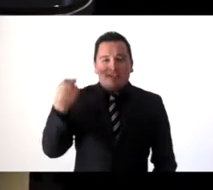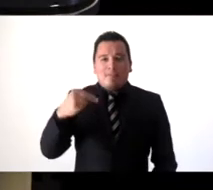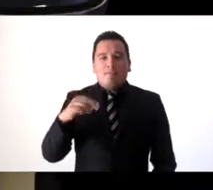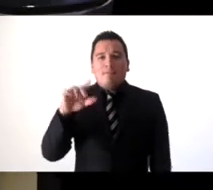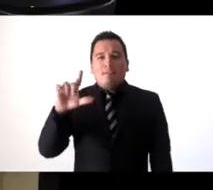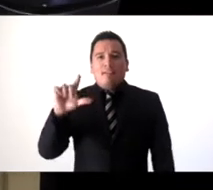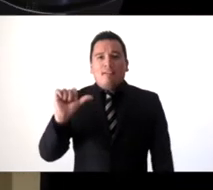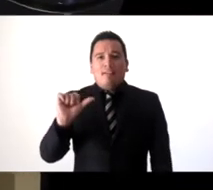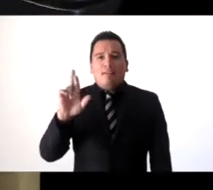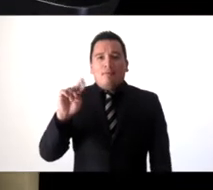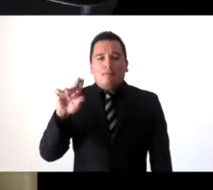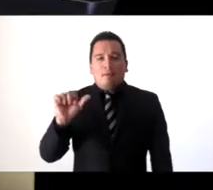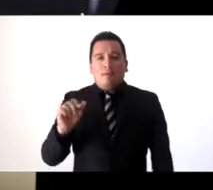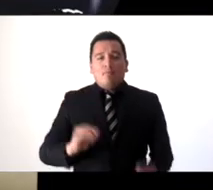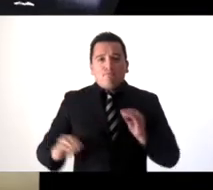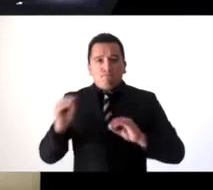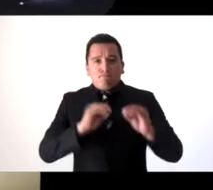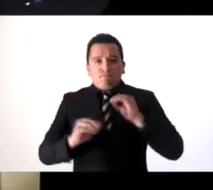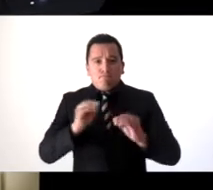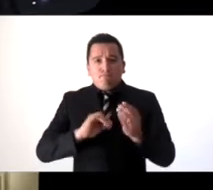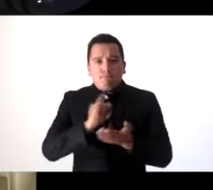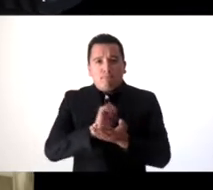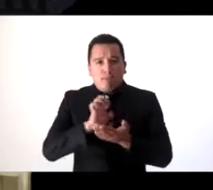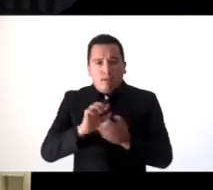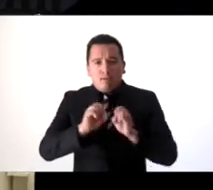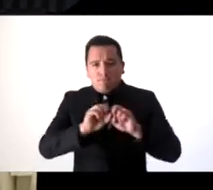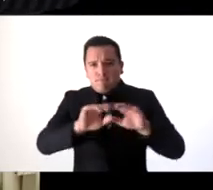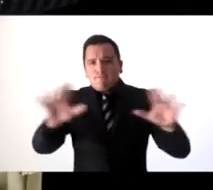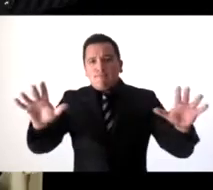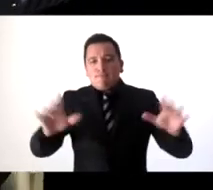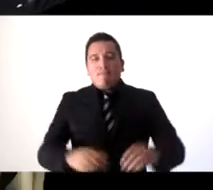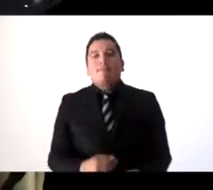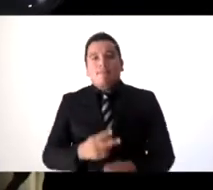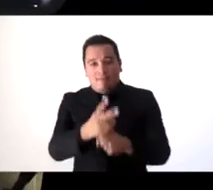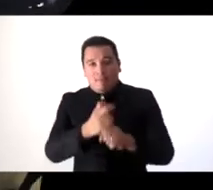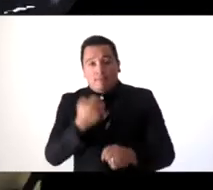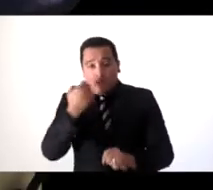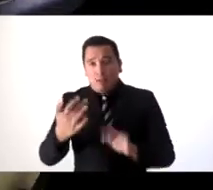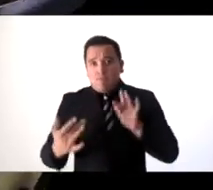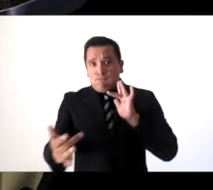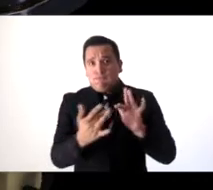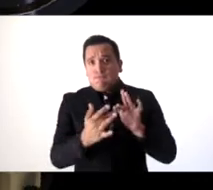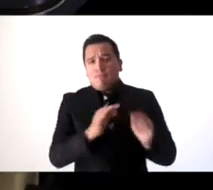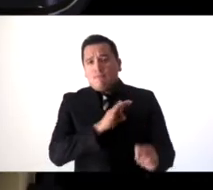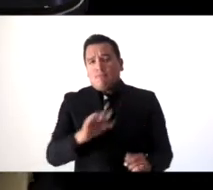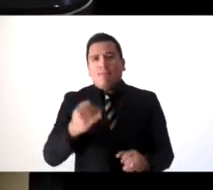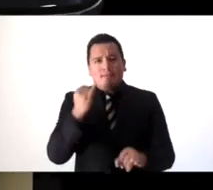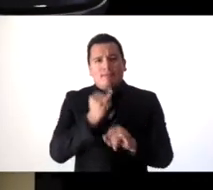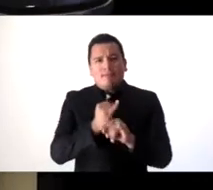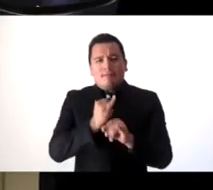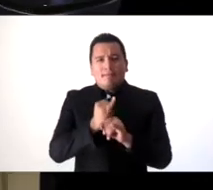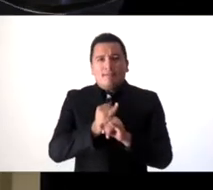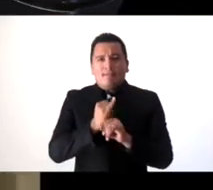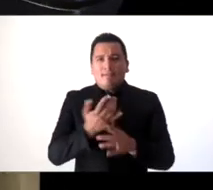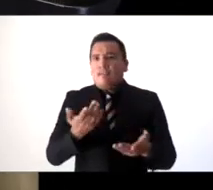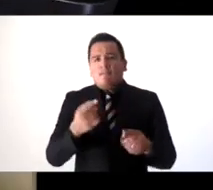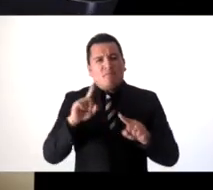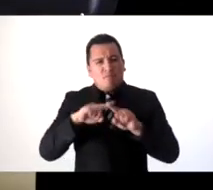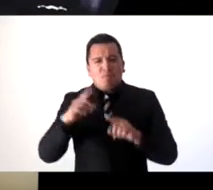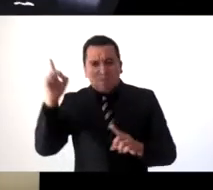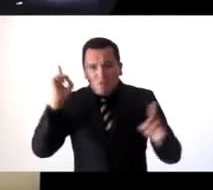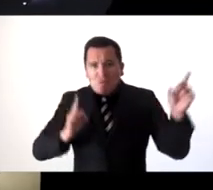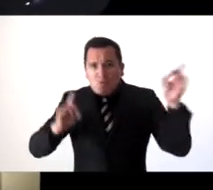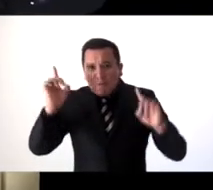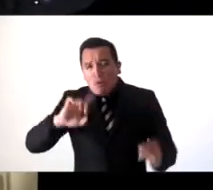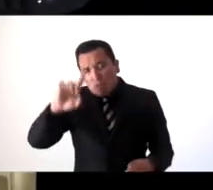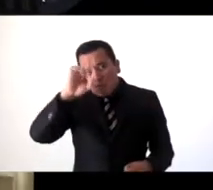una producción del Instituto Electoral de Coahuila. Le queremos invitar también a que se comunique con nosotros a través de nuestras redes sociales. Cualquier